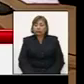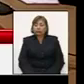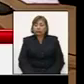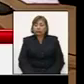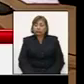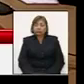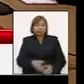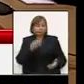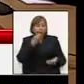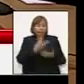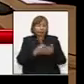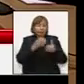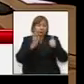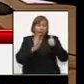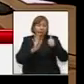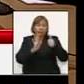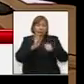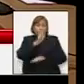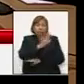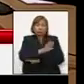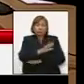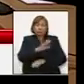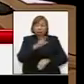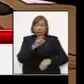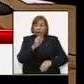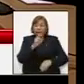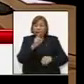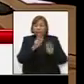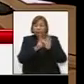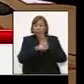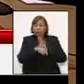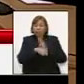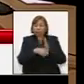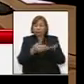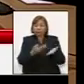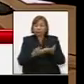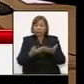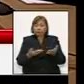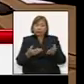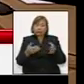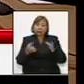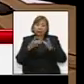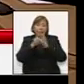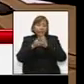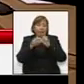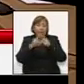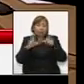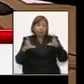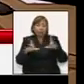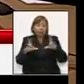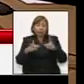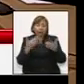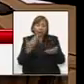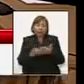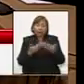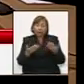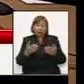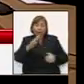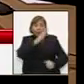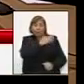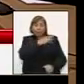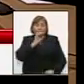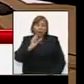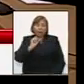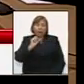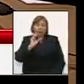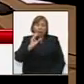Bien, son las 6 de la tarde con 12 minutos, es una transmisión en vivo y en directo de Congreso Televisión. Hasta el momento se ha presentado el suboficial Chávez